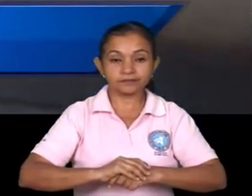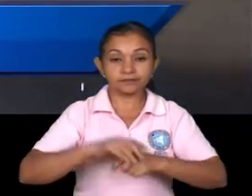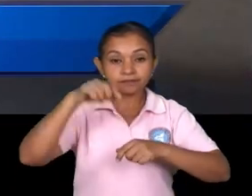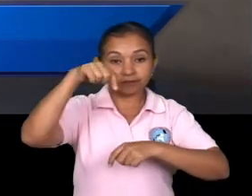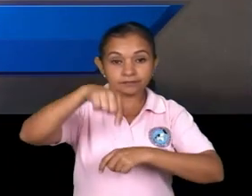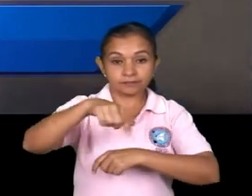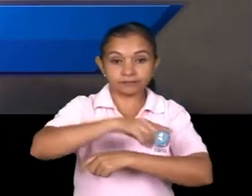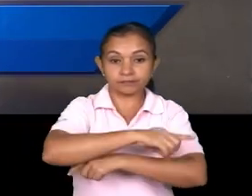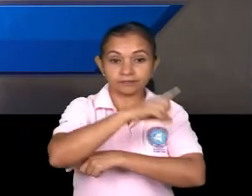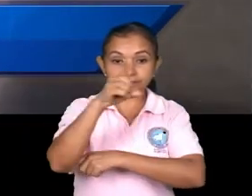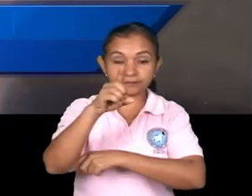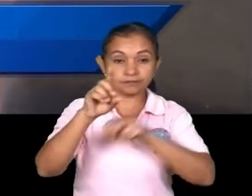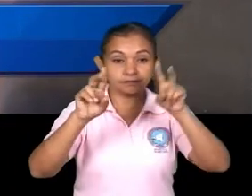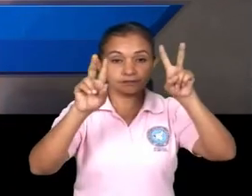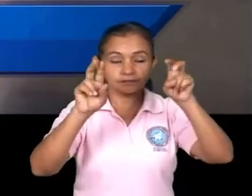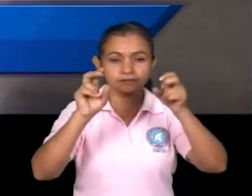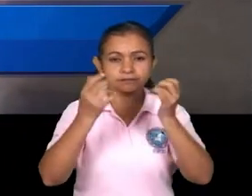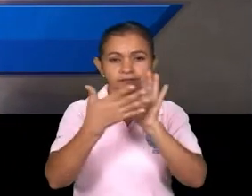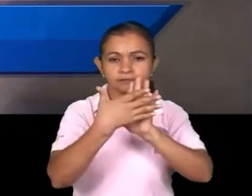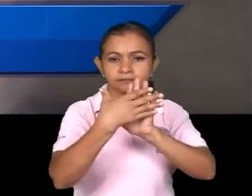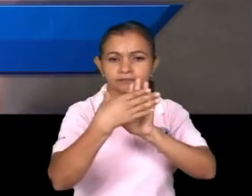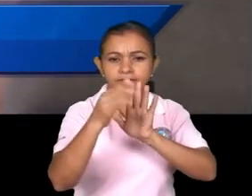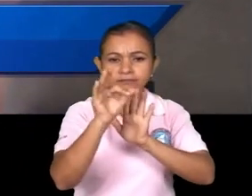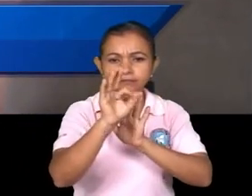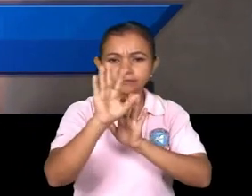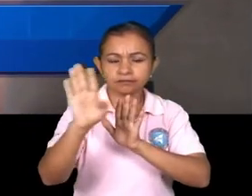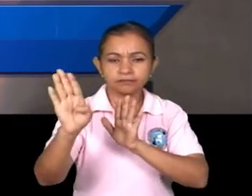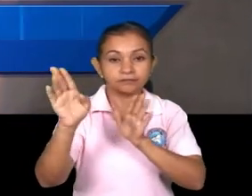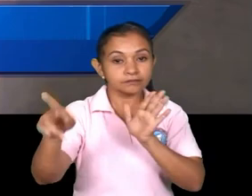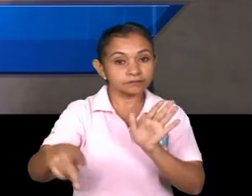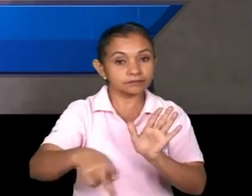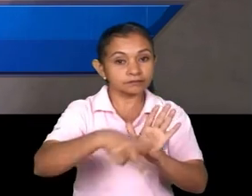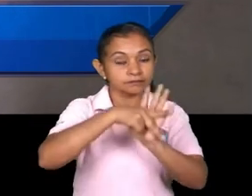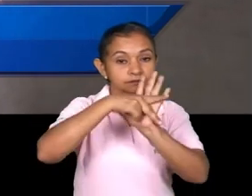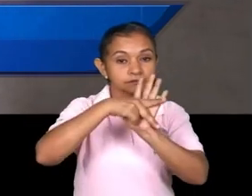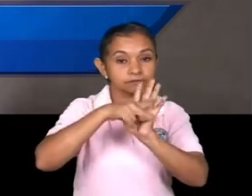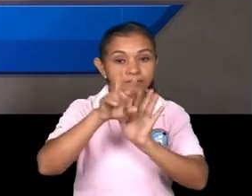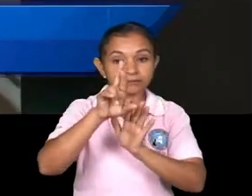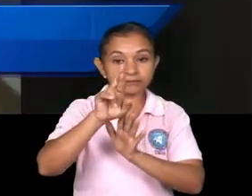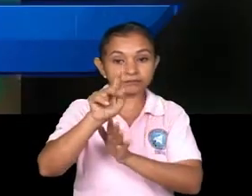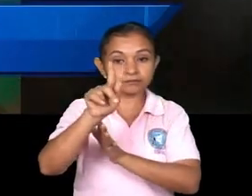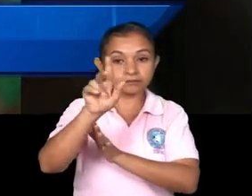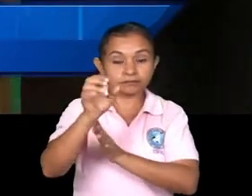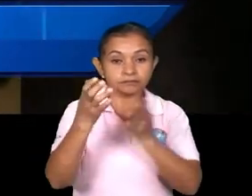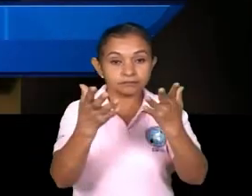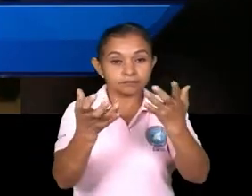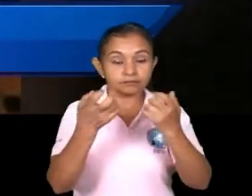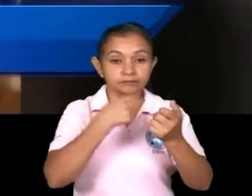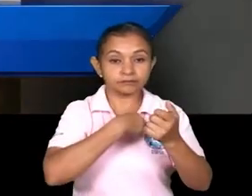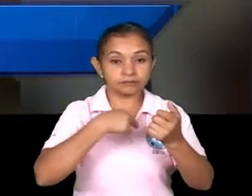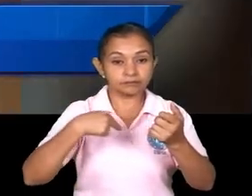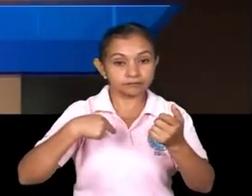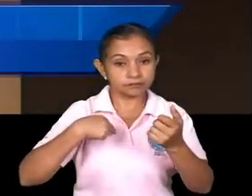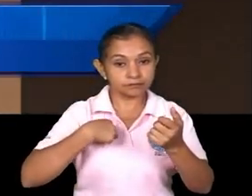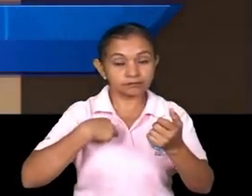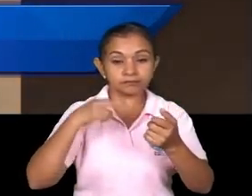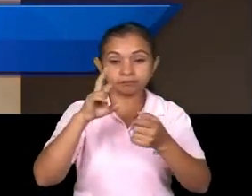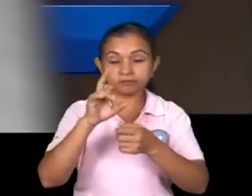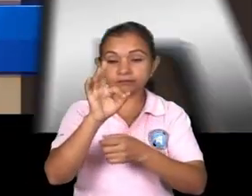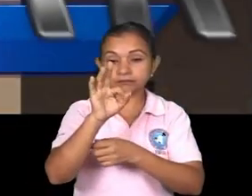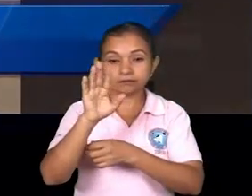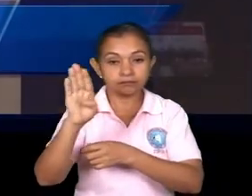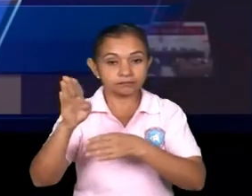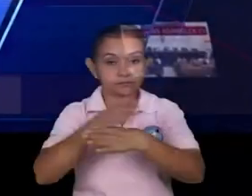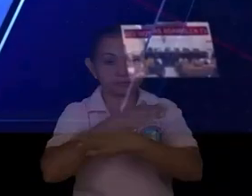Hoy, en nuestro segmento Lo Viral, les contamos sobre un peligroso reto que muchos intentan hacer a través de redes